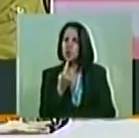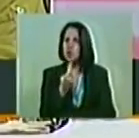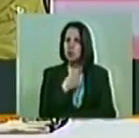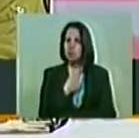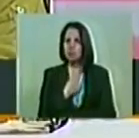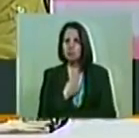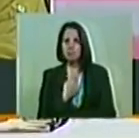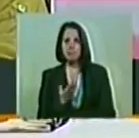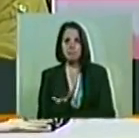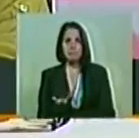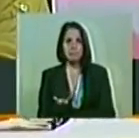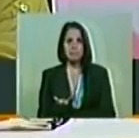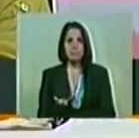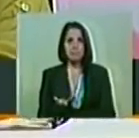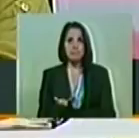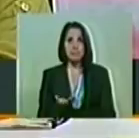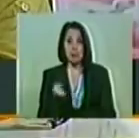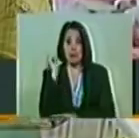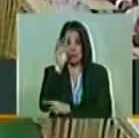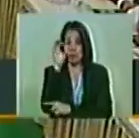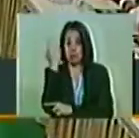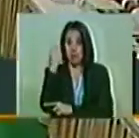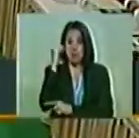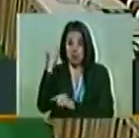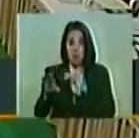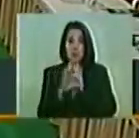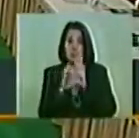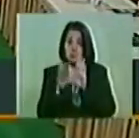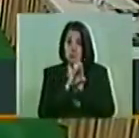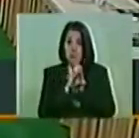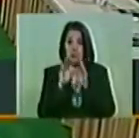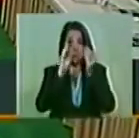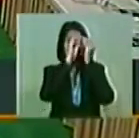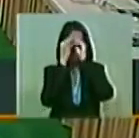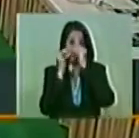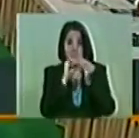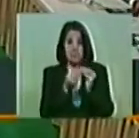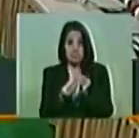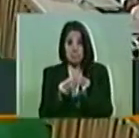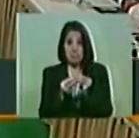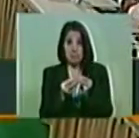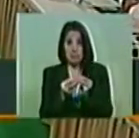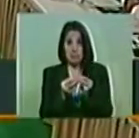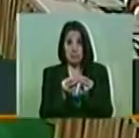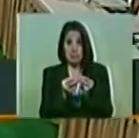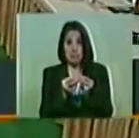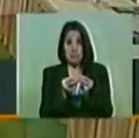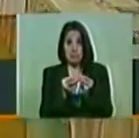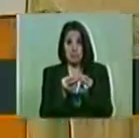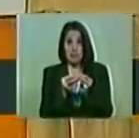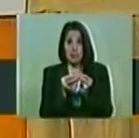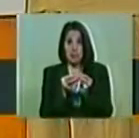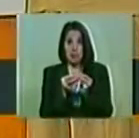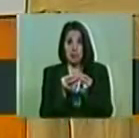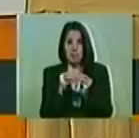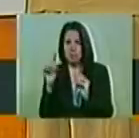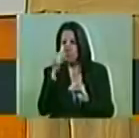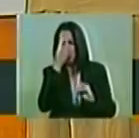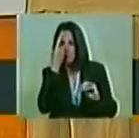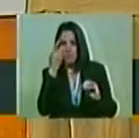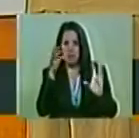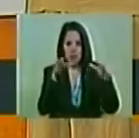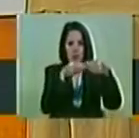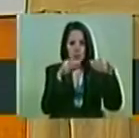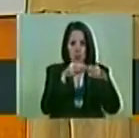compañeras, que la Asamblea Nacional Constituyente se configuró en el primer anillo de protección de la